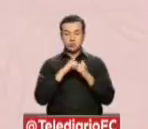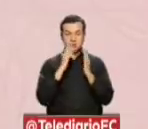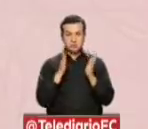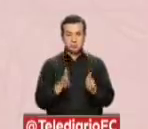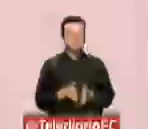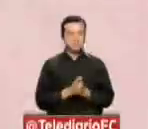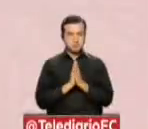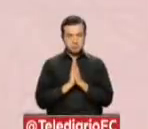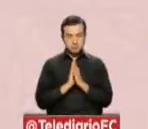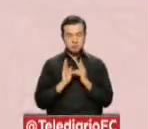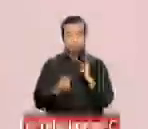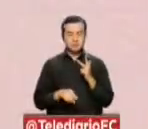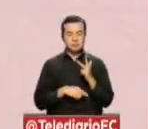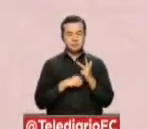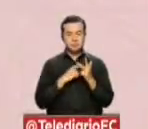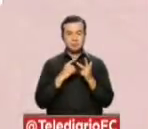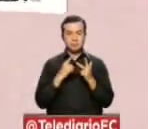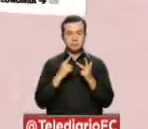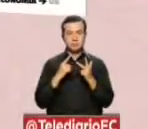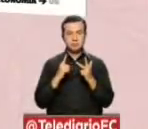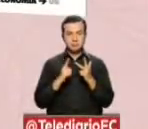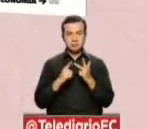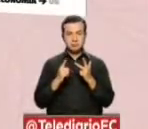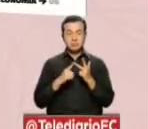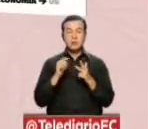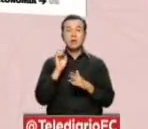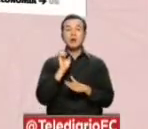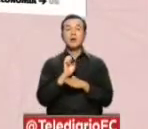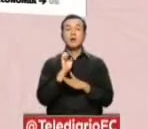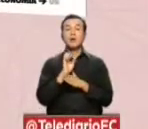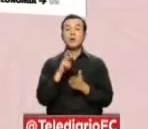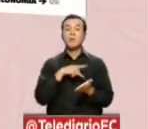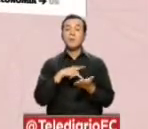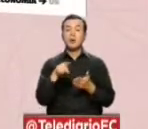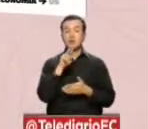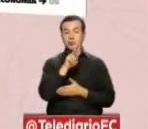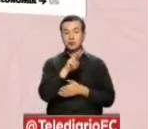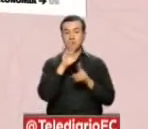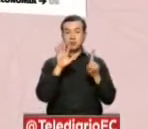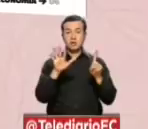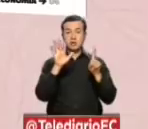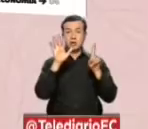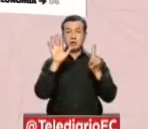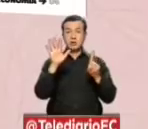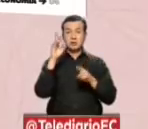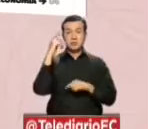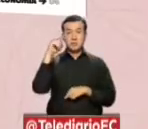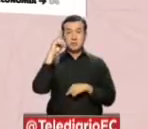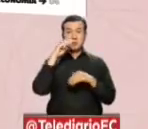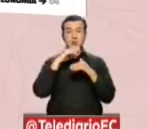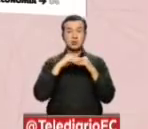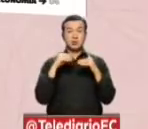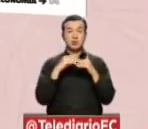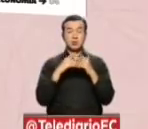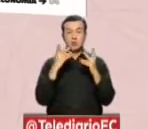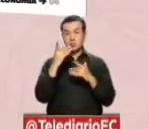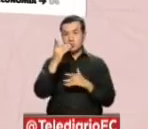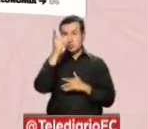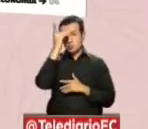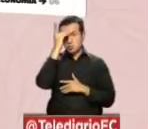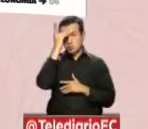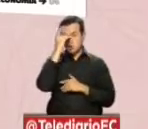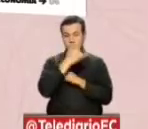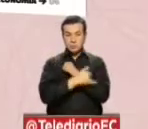asambleístas de la oposición. Y Ecuador paga 266 millones de dólares de la deuda